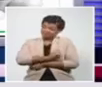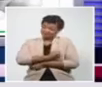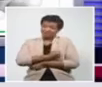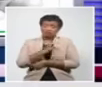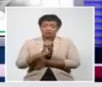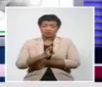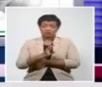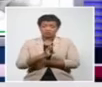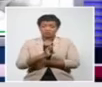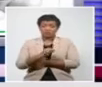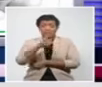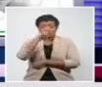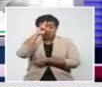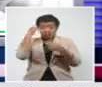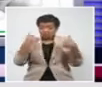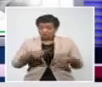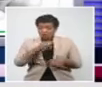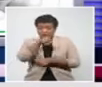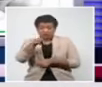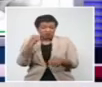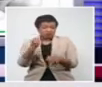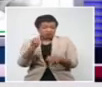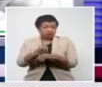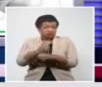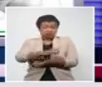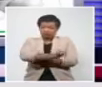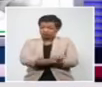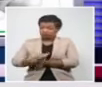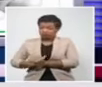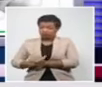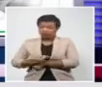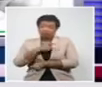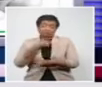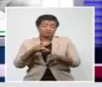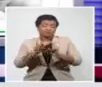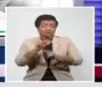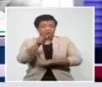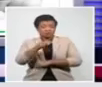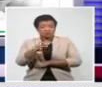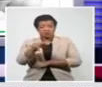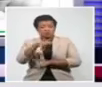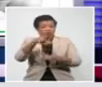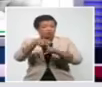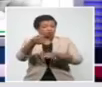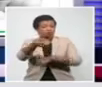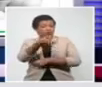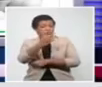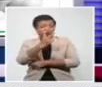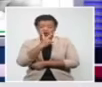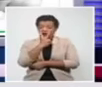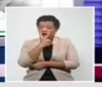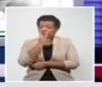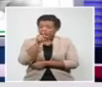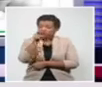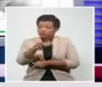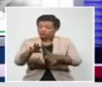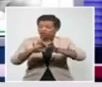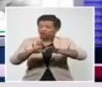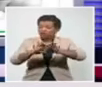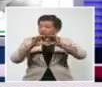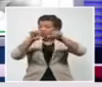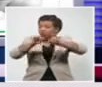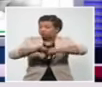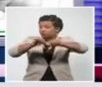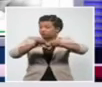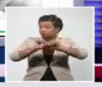todo el esfuerzo del personal de la salud, también del tratamiento de atención a pacientes críticos y graves con